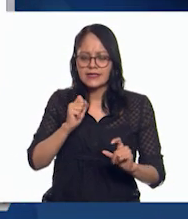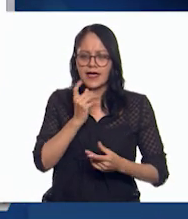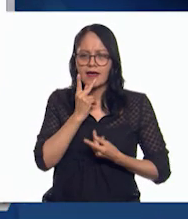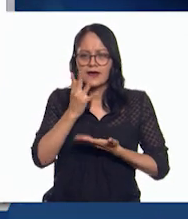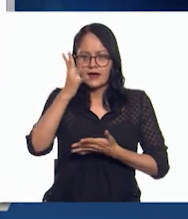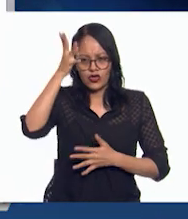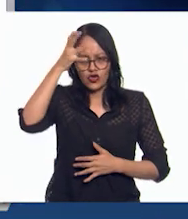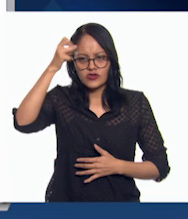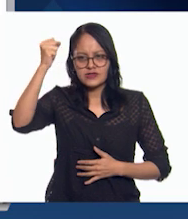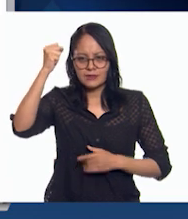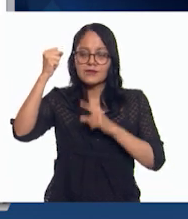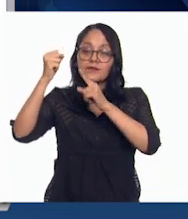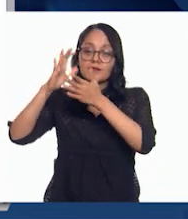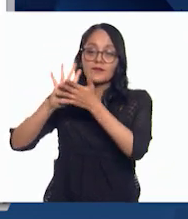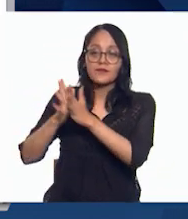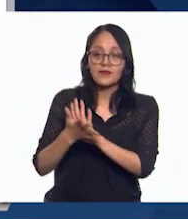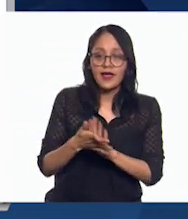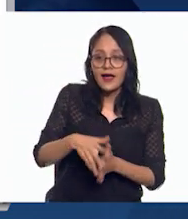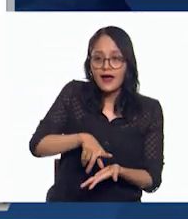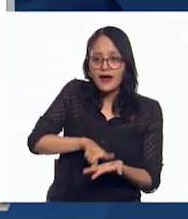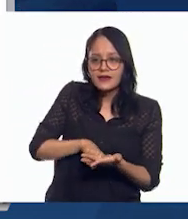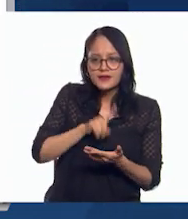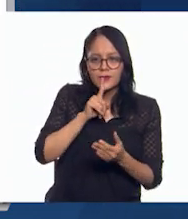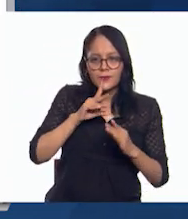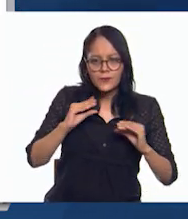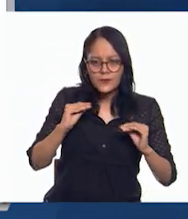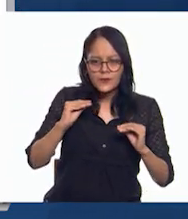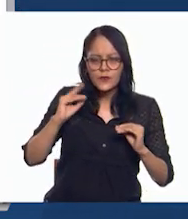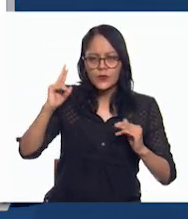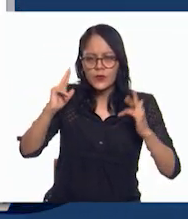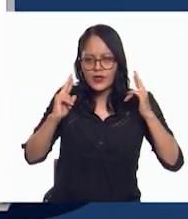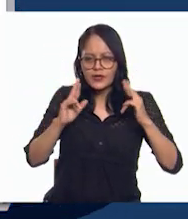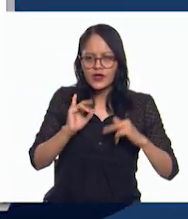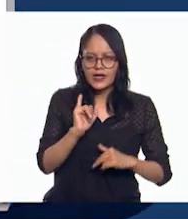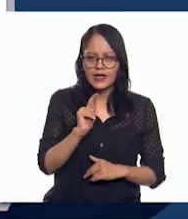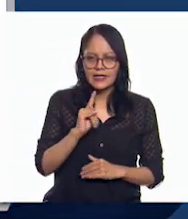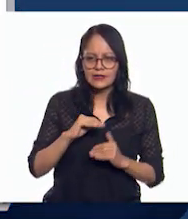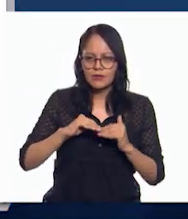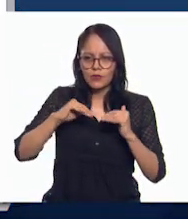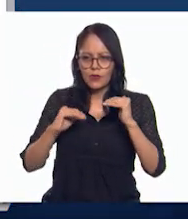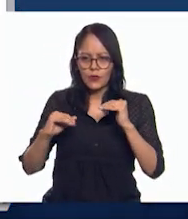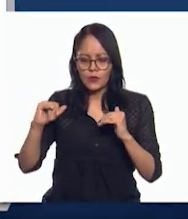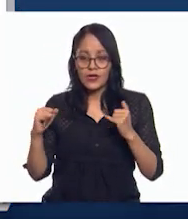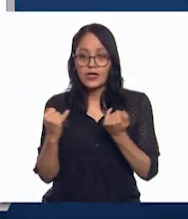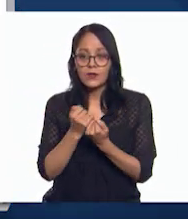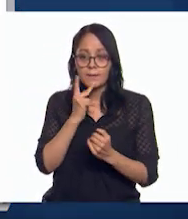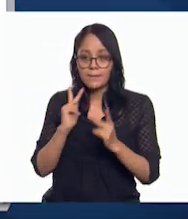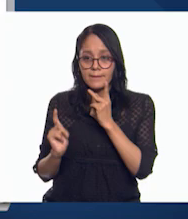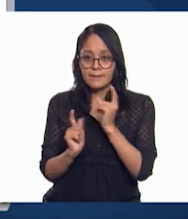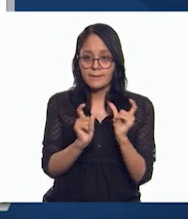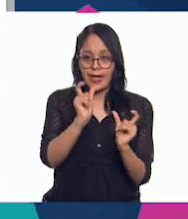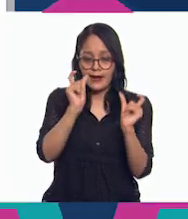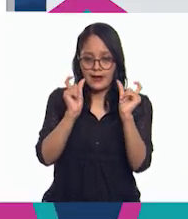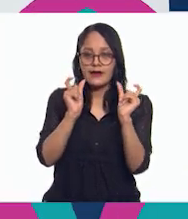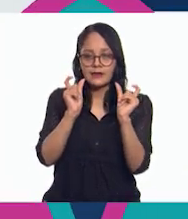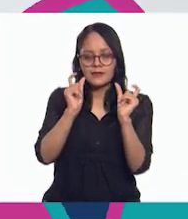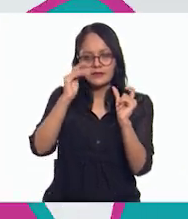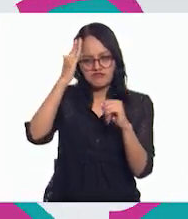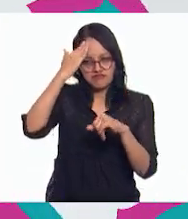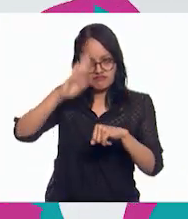y presencia simultánea de silencio, sonidos, ritmos, palabras e imágenes de olvido y la